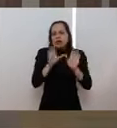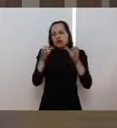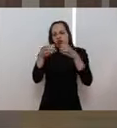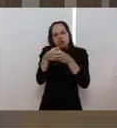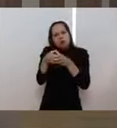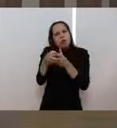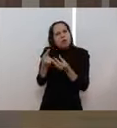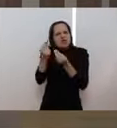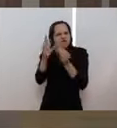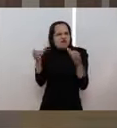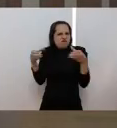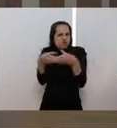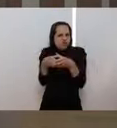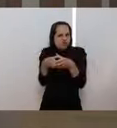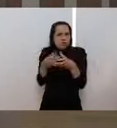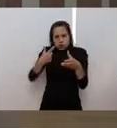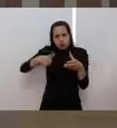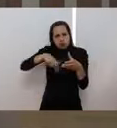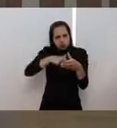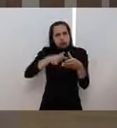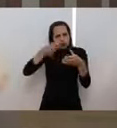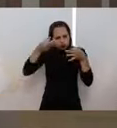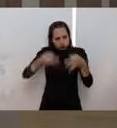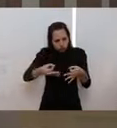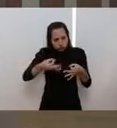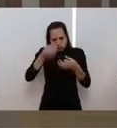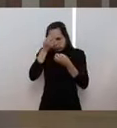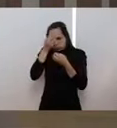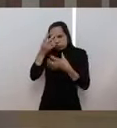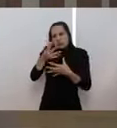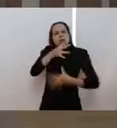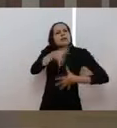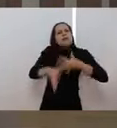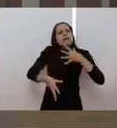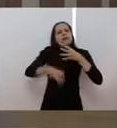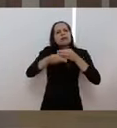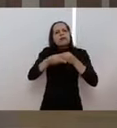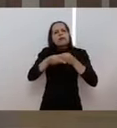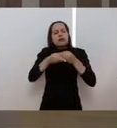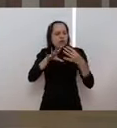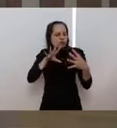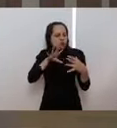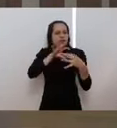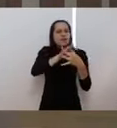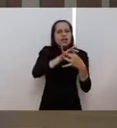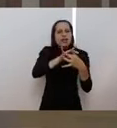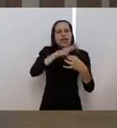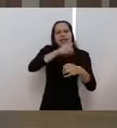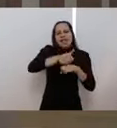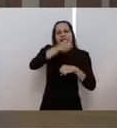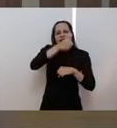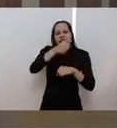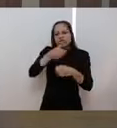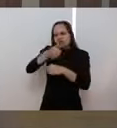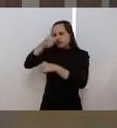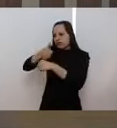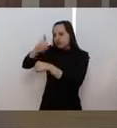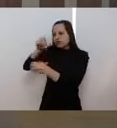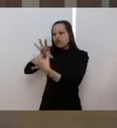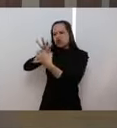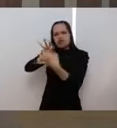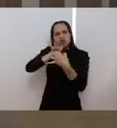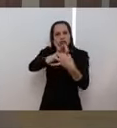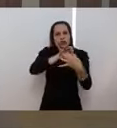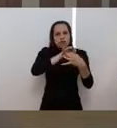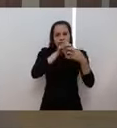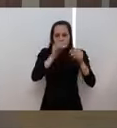y nosotros las cumplimos y trabajamos también en red con las direcciones de sanidad de cada una de las fuerzas es lo que